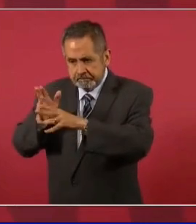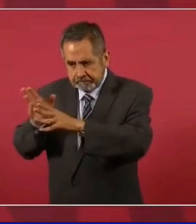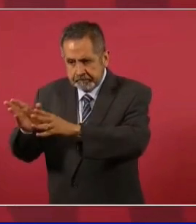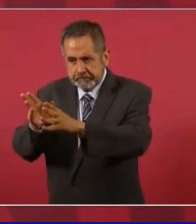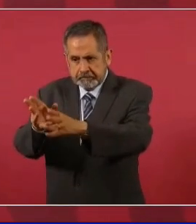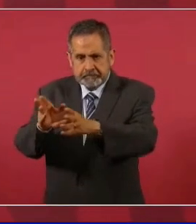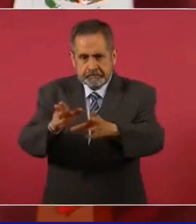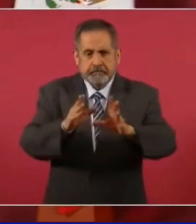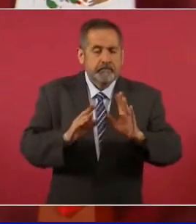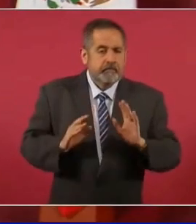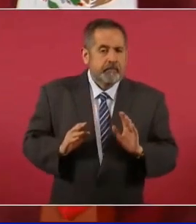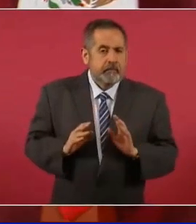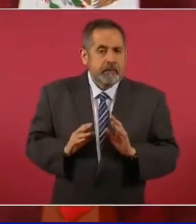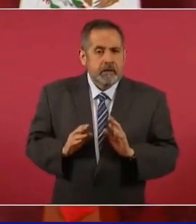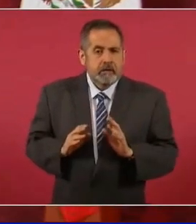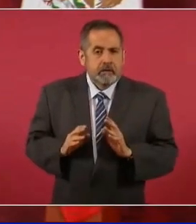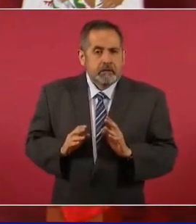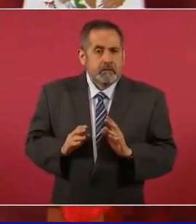quisiera